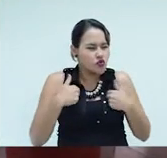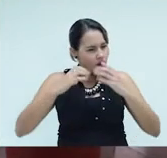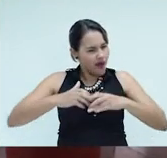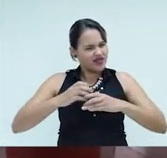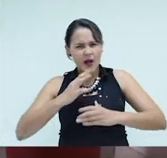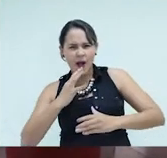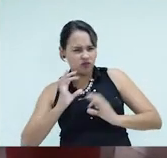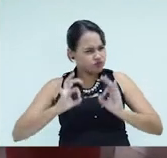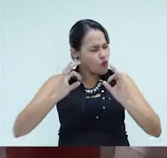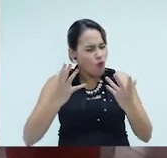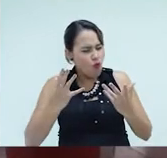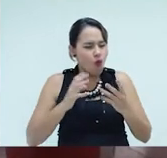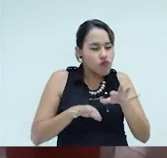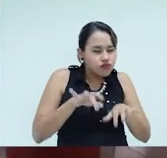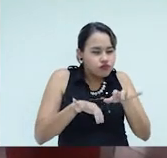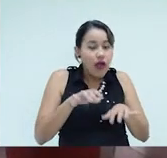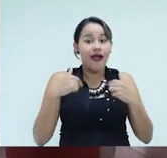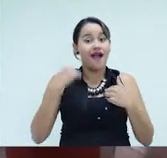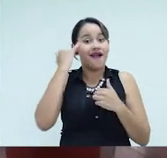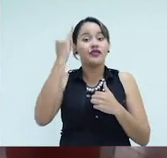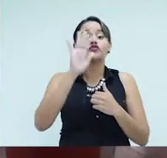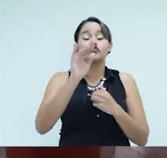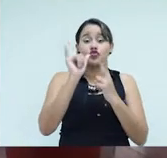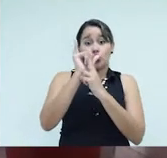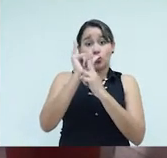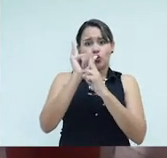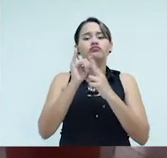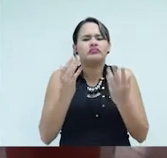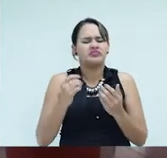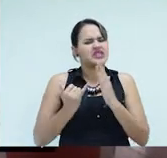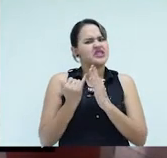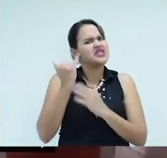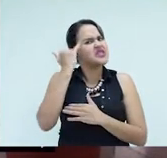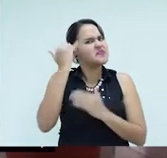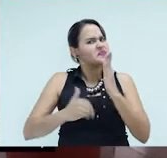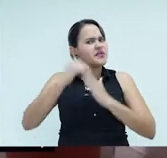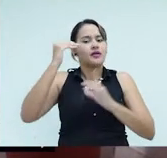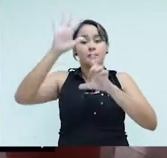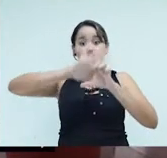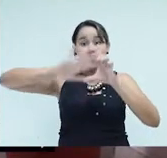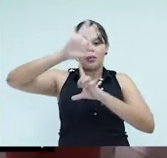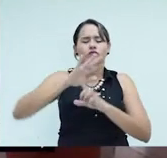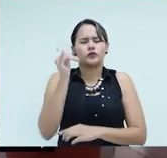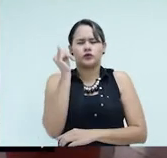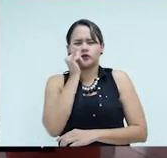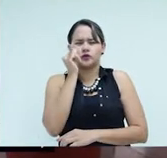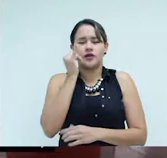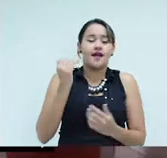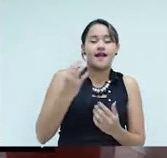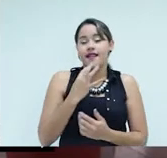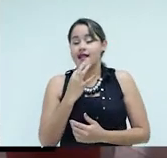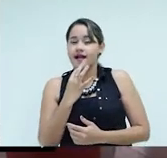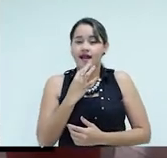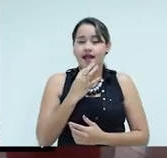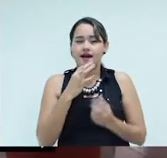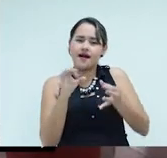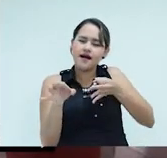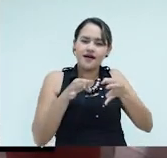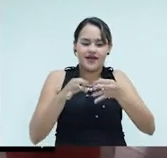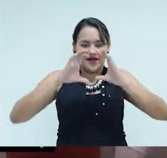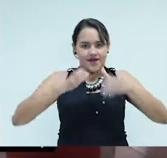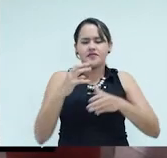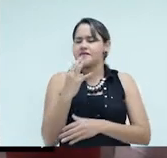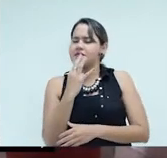demuestra la adquisición de las competencias en los diferentes temas. Pero mi verdadera experiencia significativa es cuando conocí